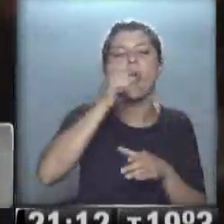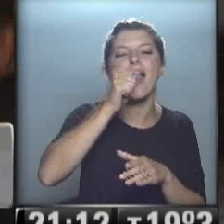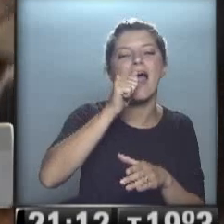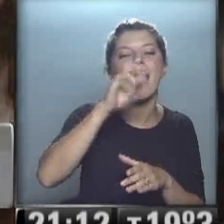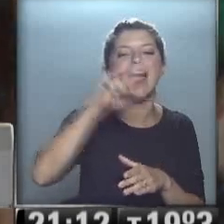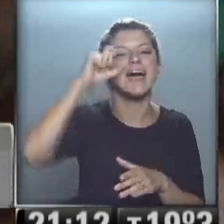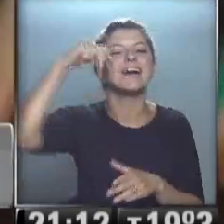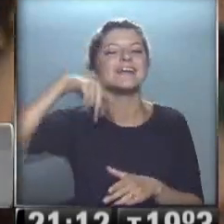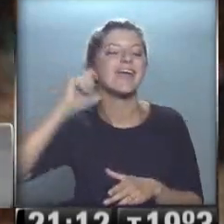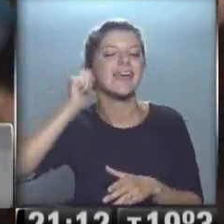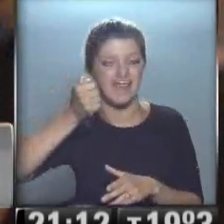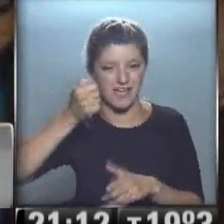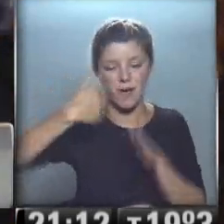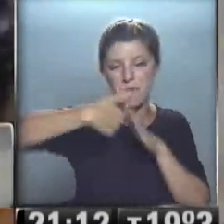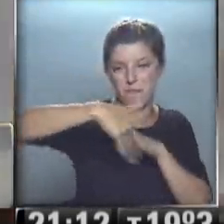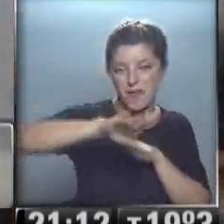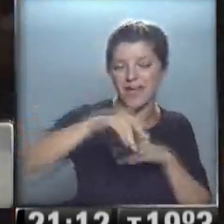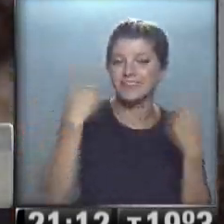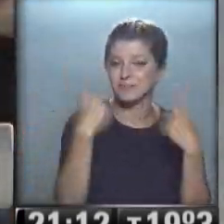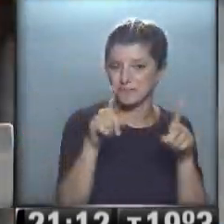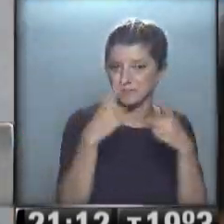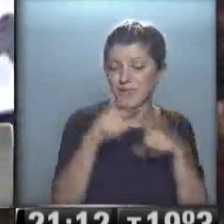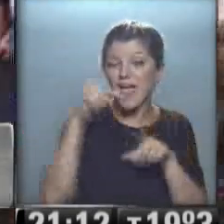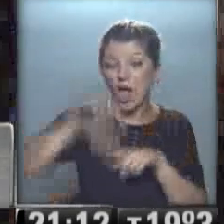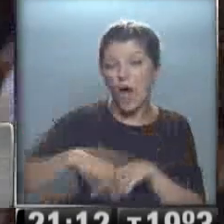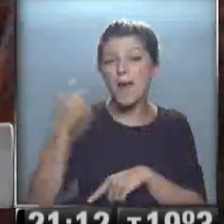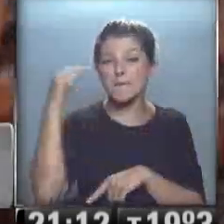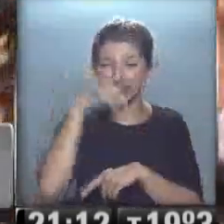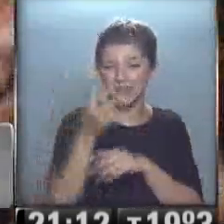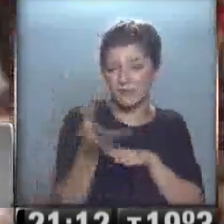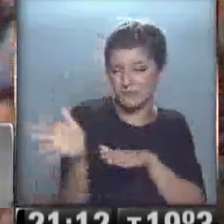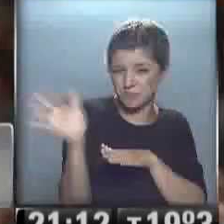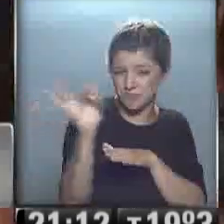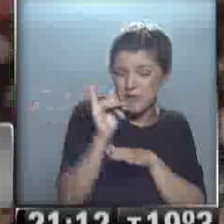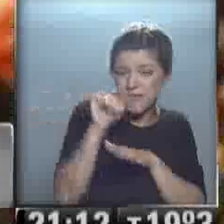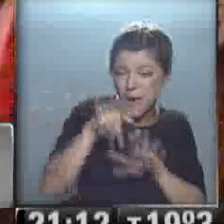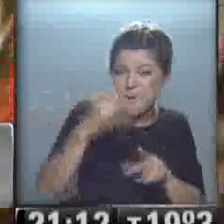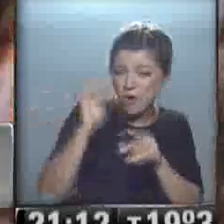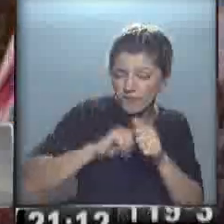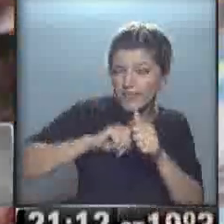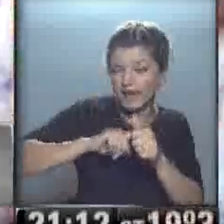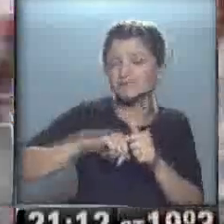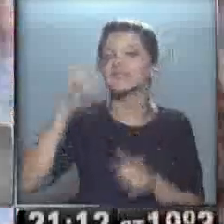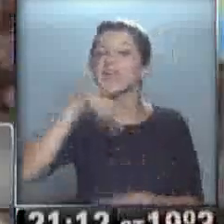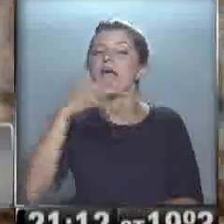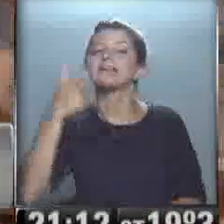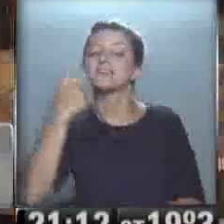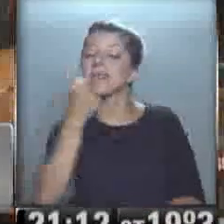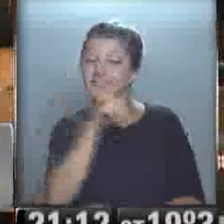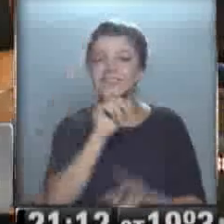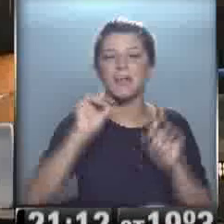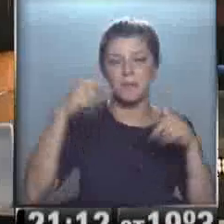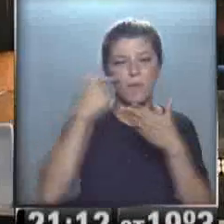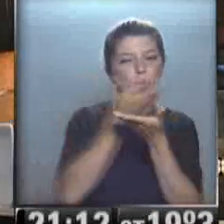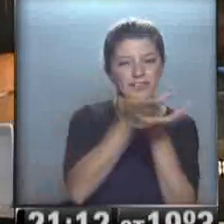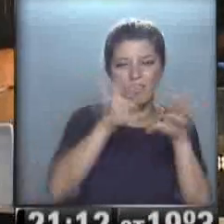7 minutos! Muchas gracias, Gabriela, y todo lo que está pasando delante y detrás del escenario a propósito de esta celebración de